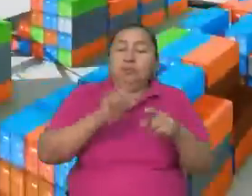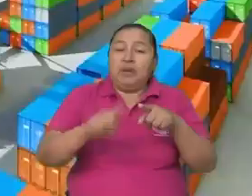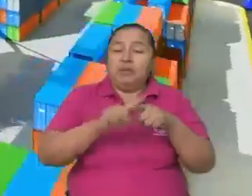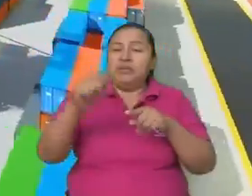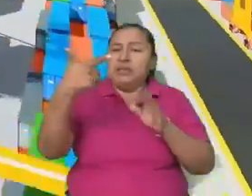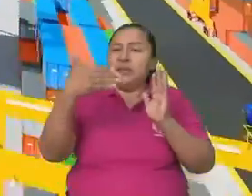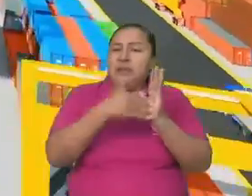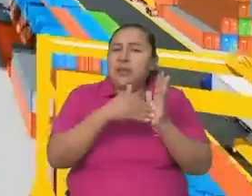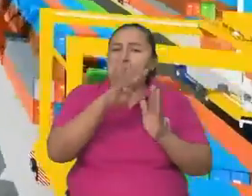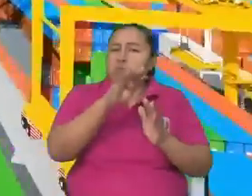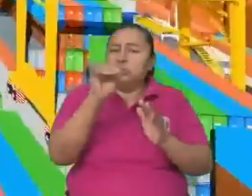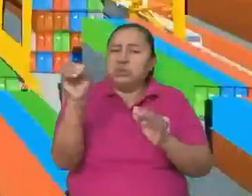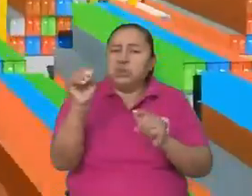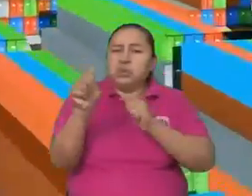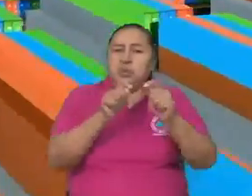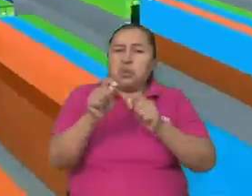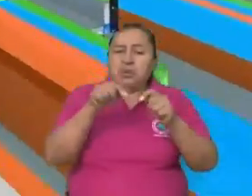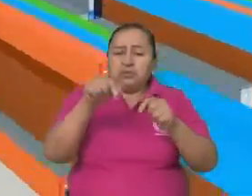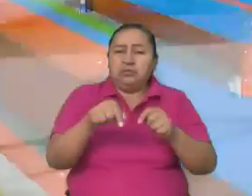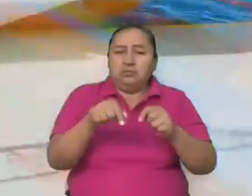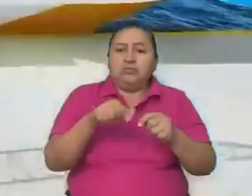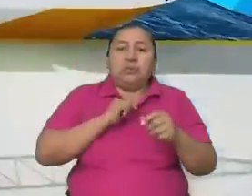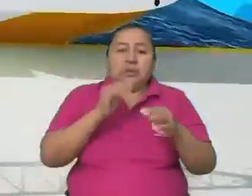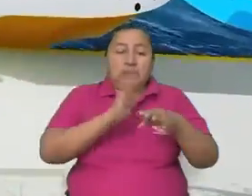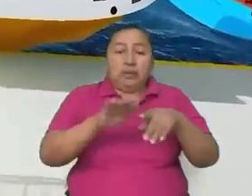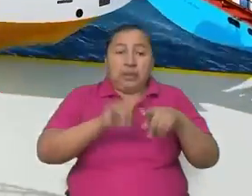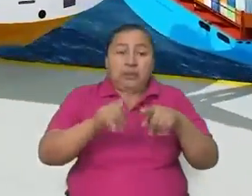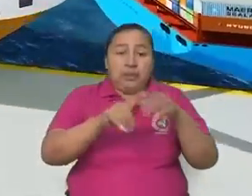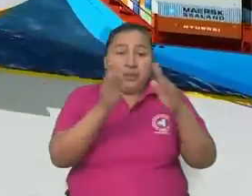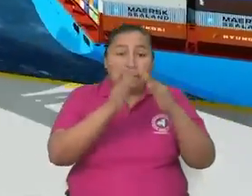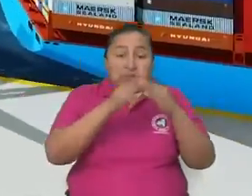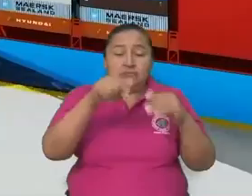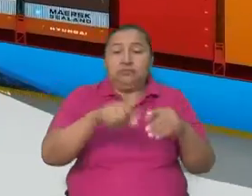En esos tres periodos se pagó esa casa si le hubieran comprado.